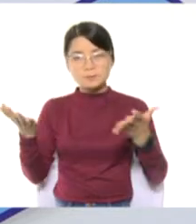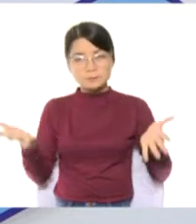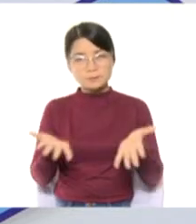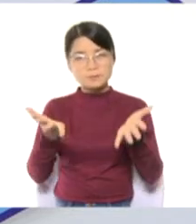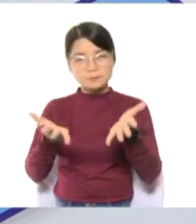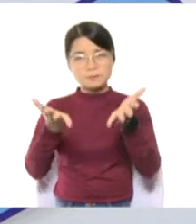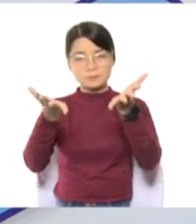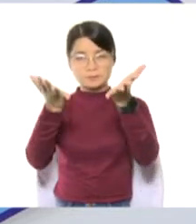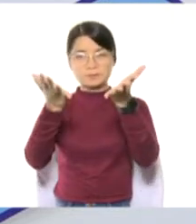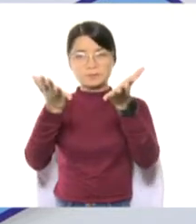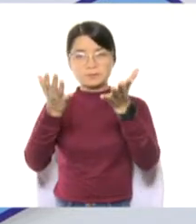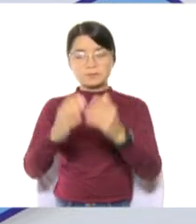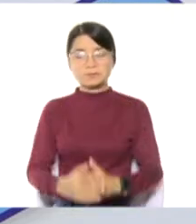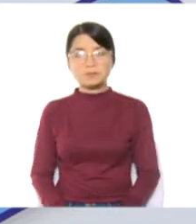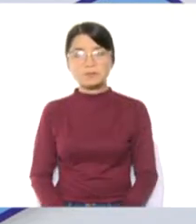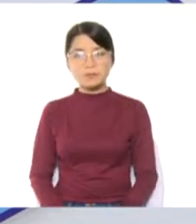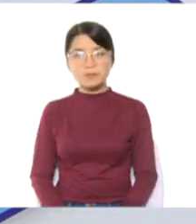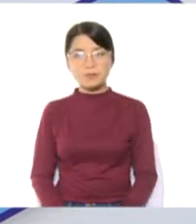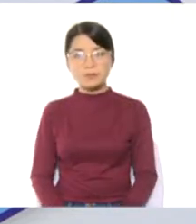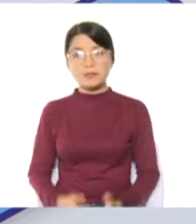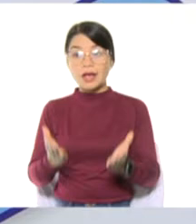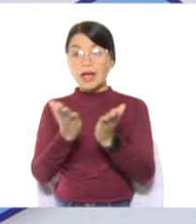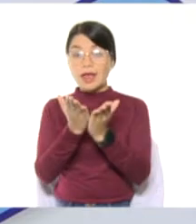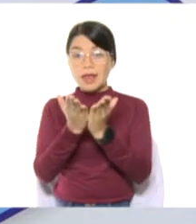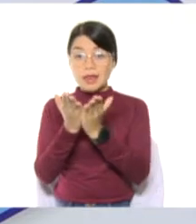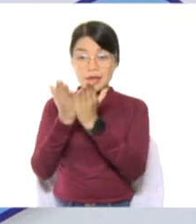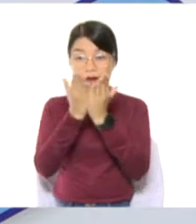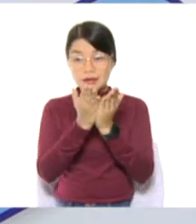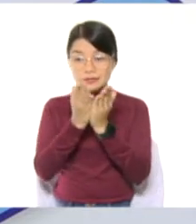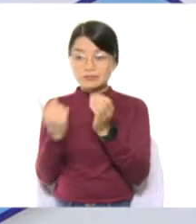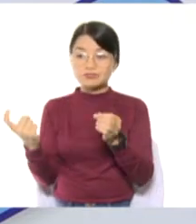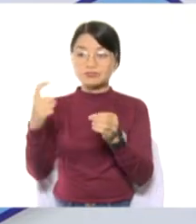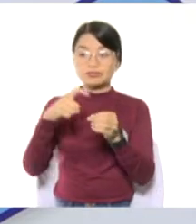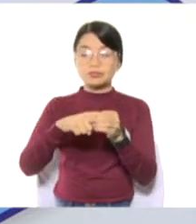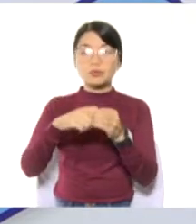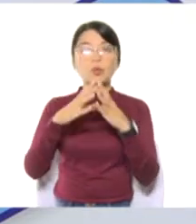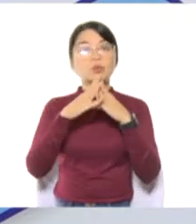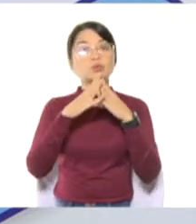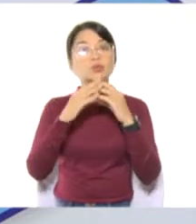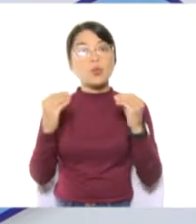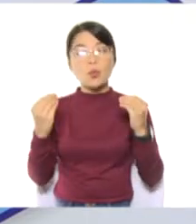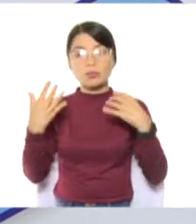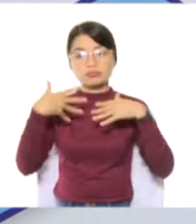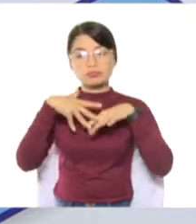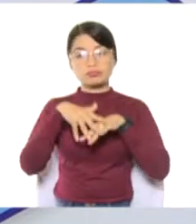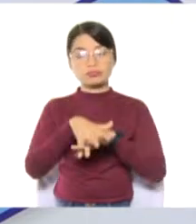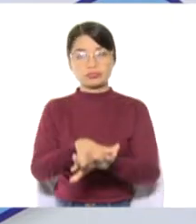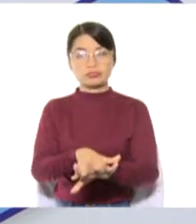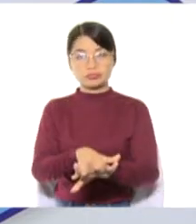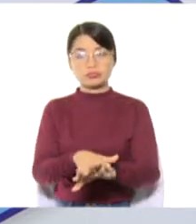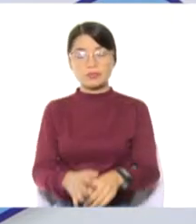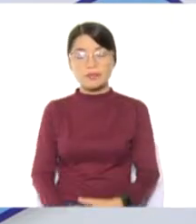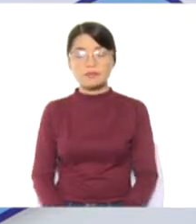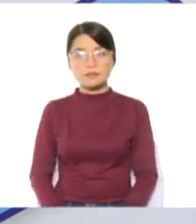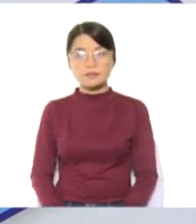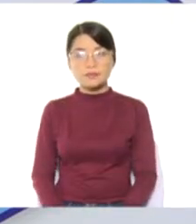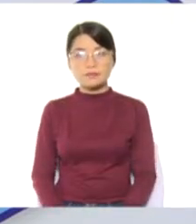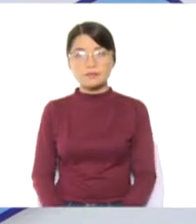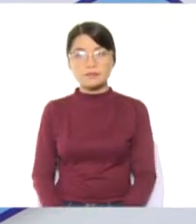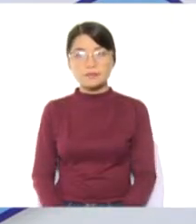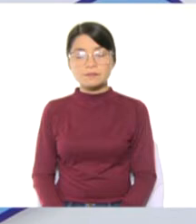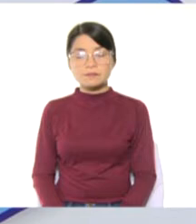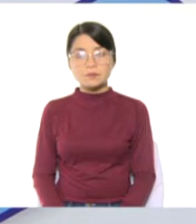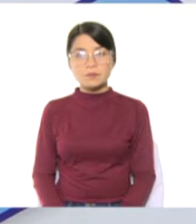es el trabajo de nosotros los docentes de educación física. Pero le mencioné hace algunos minutos que un deportista de